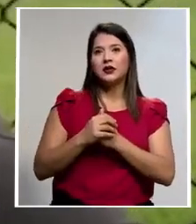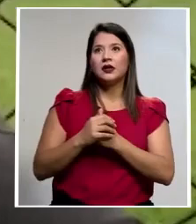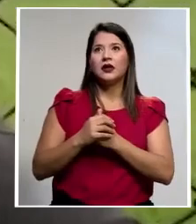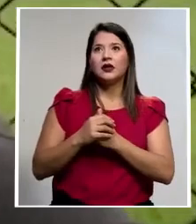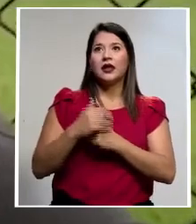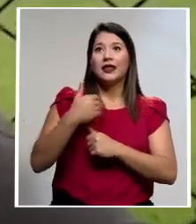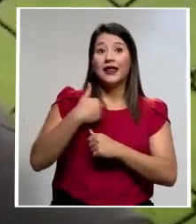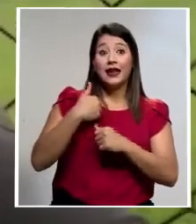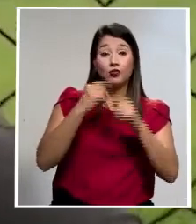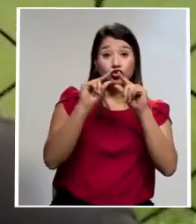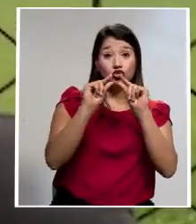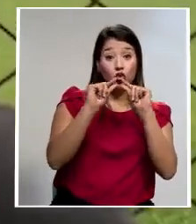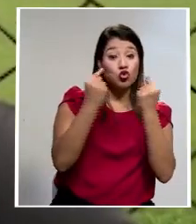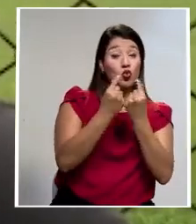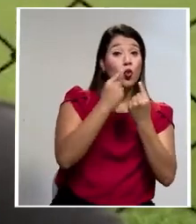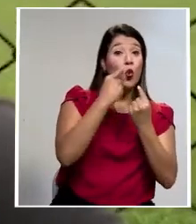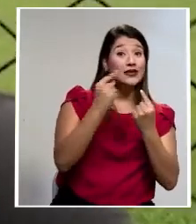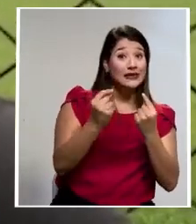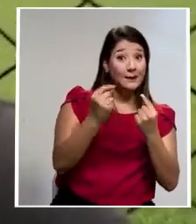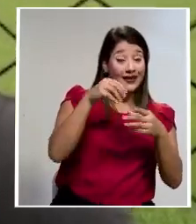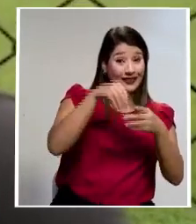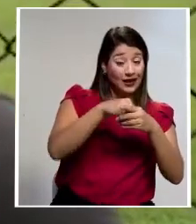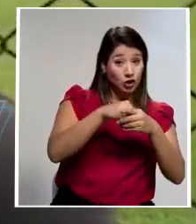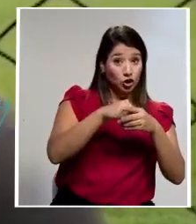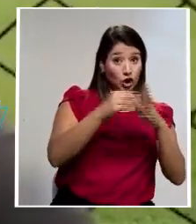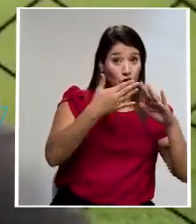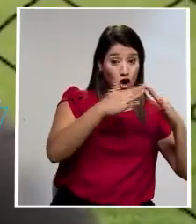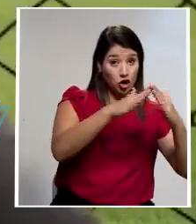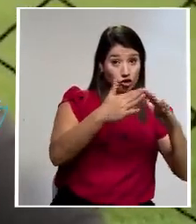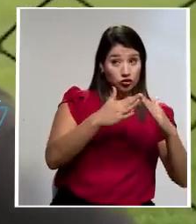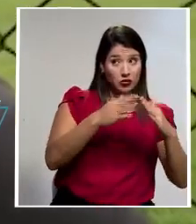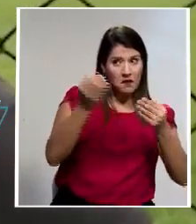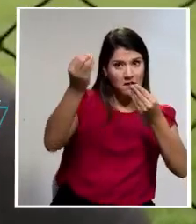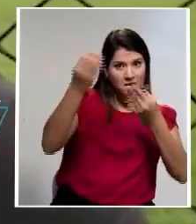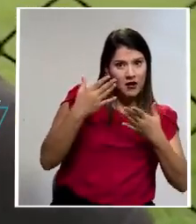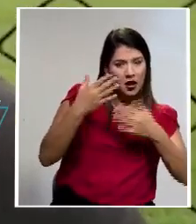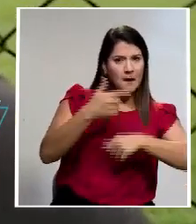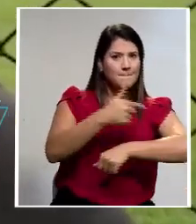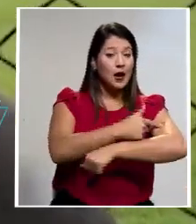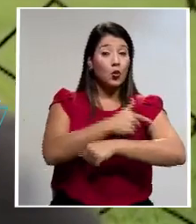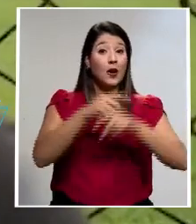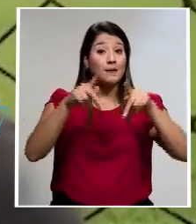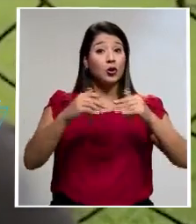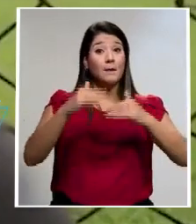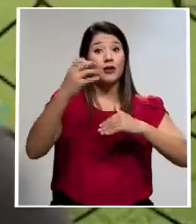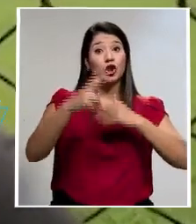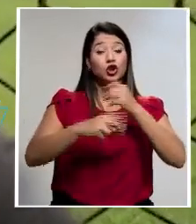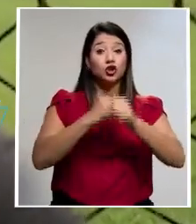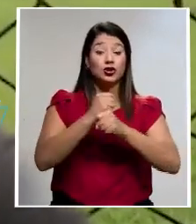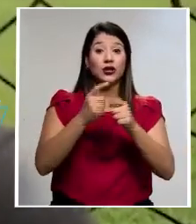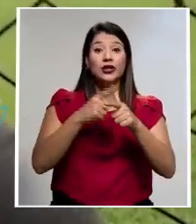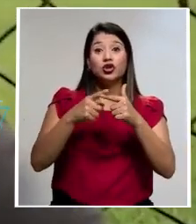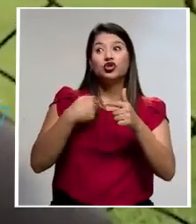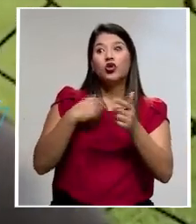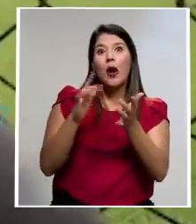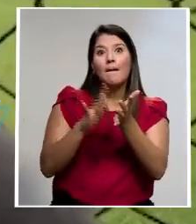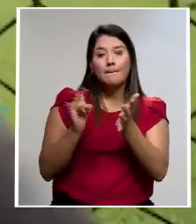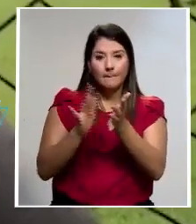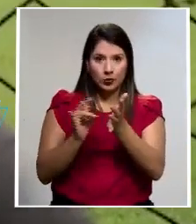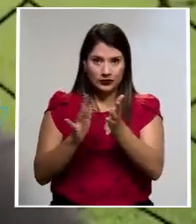del condominio y me informaron de que estaban vacunando a mayores de 12 años, aprovechar las